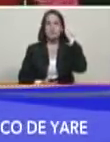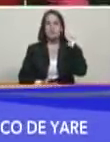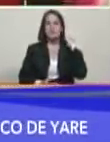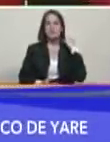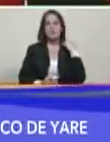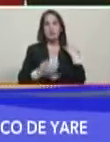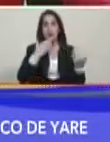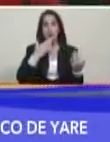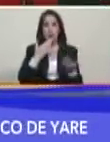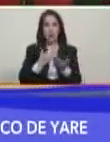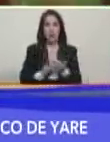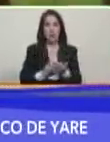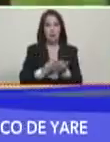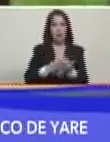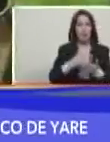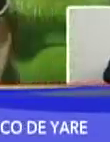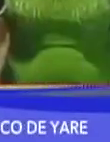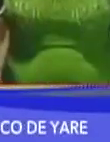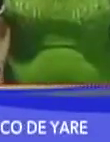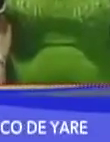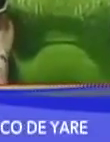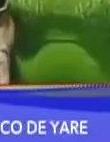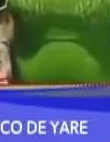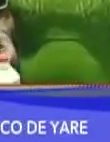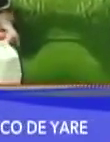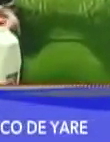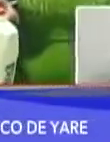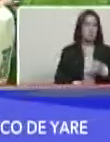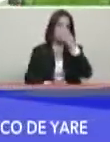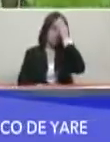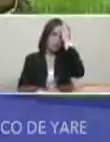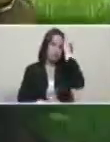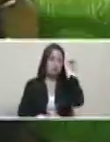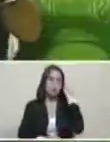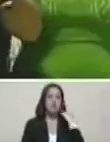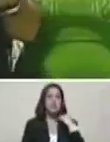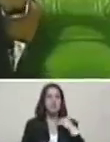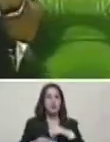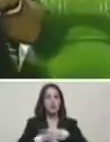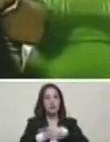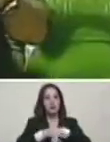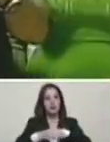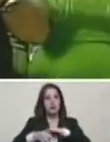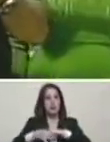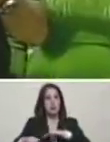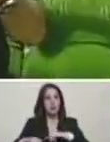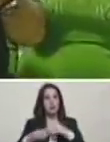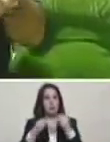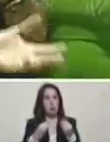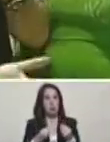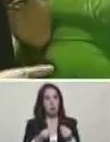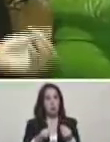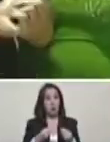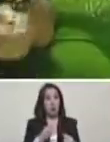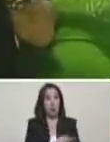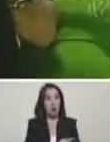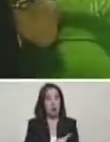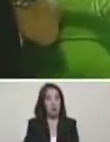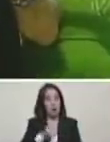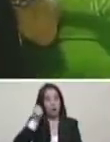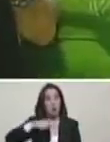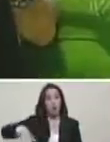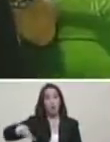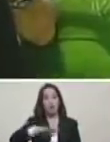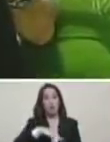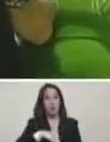Gracias, presidente. Un saludo desde aquí, desde el municipio Infante, en la ciudad de Valle de la Pascua, al hermano pueblo de Miranda y a